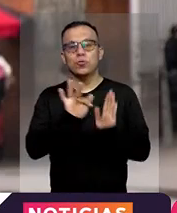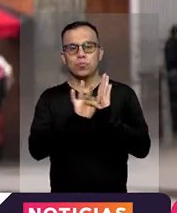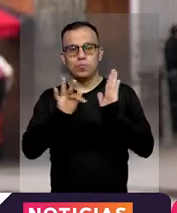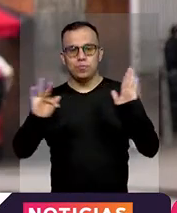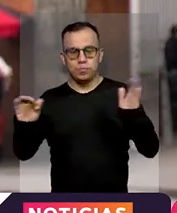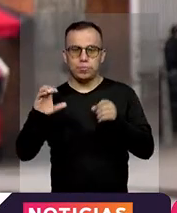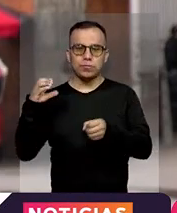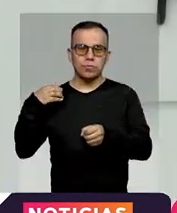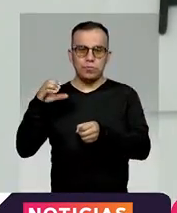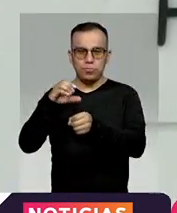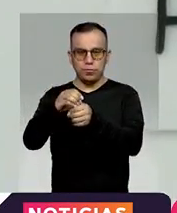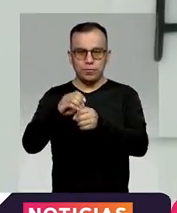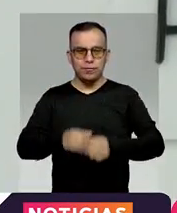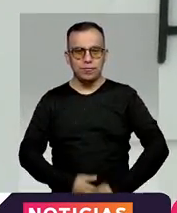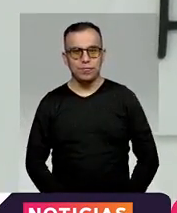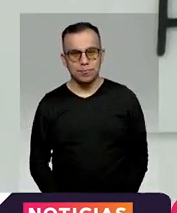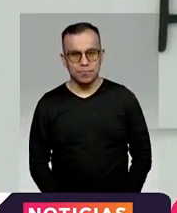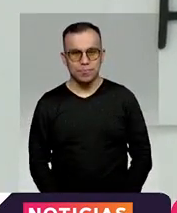Ciudad Bolívar.